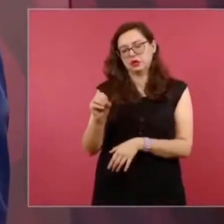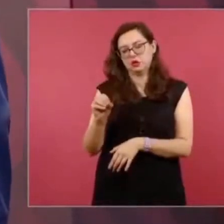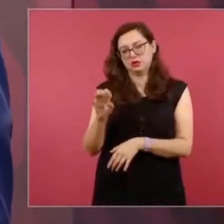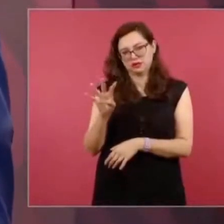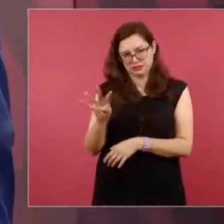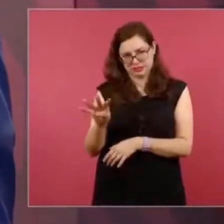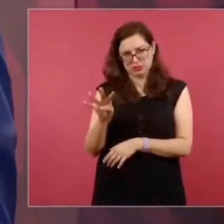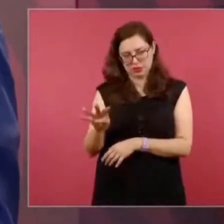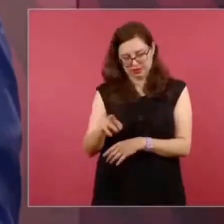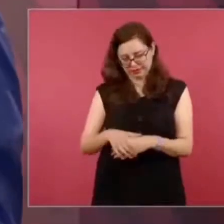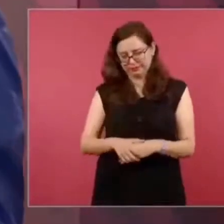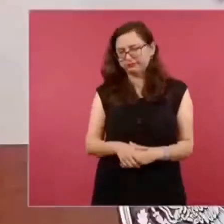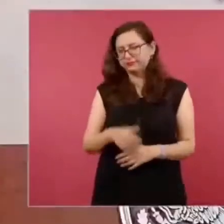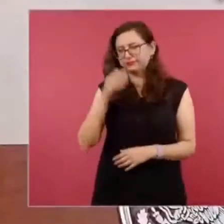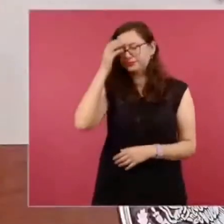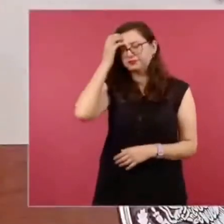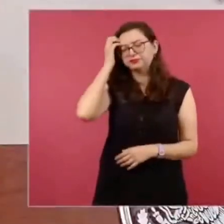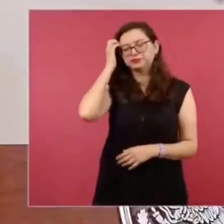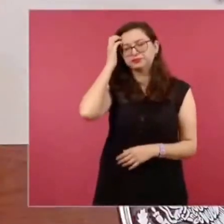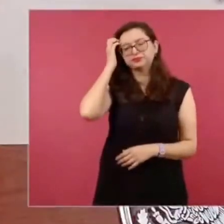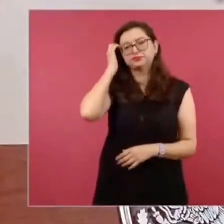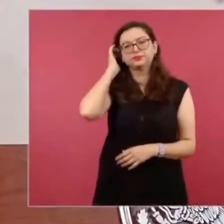Acuérdense que en esa época